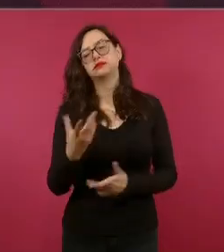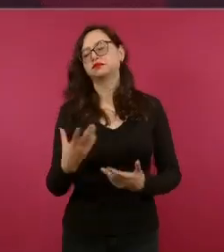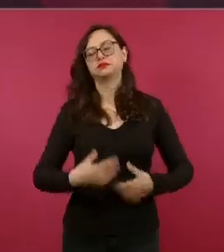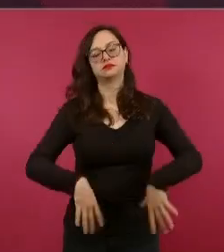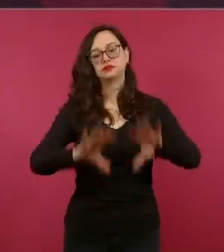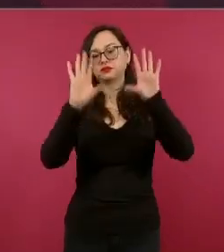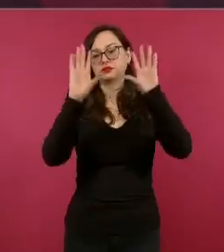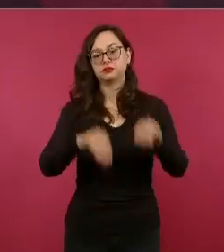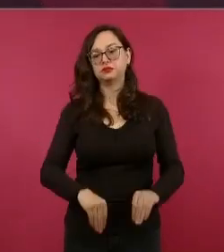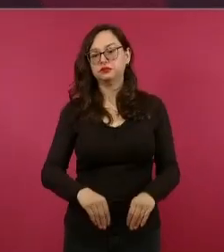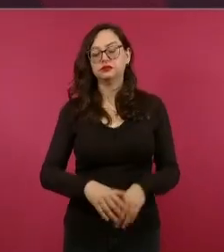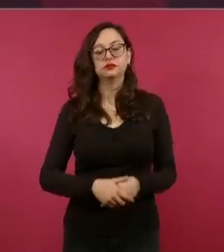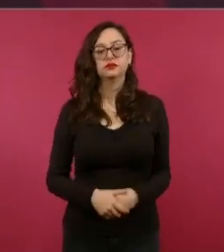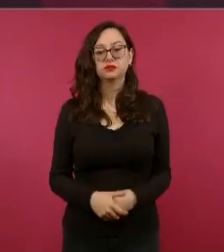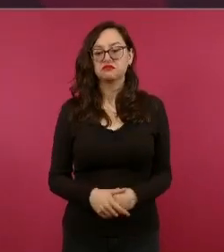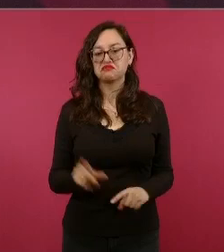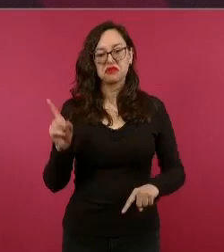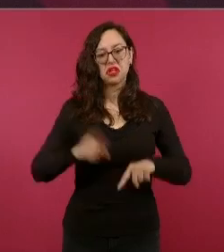bajen